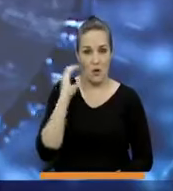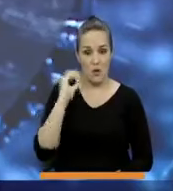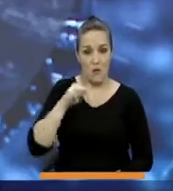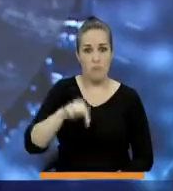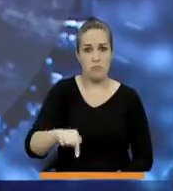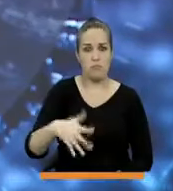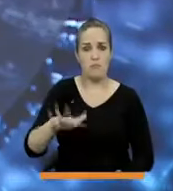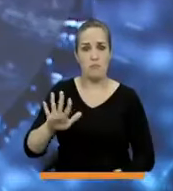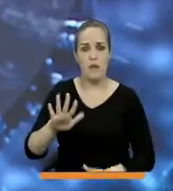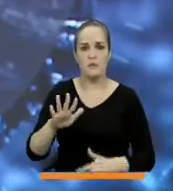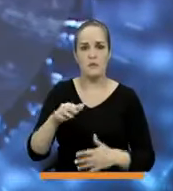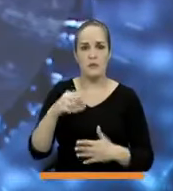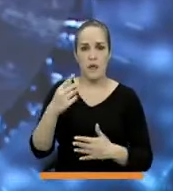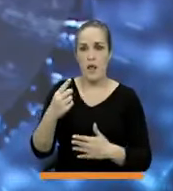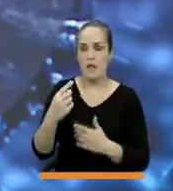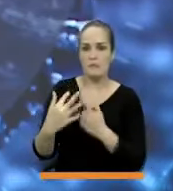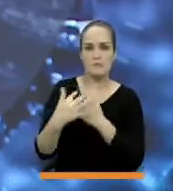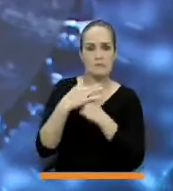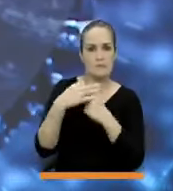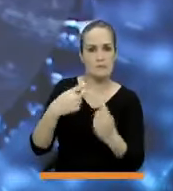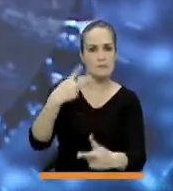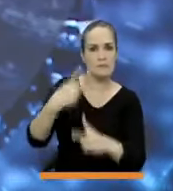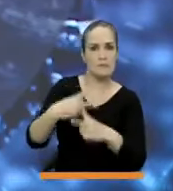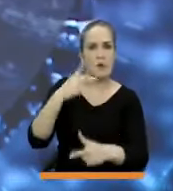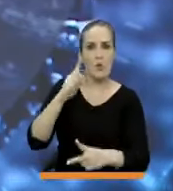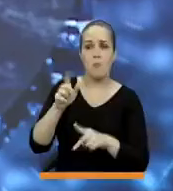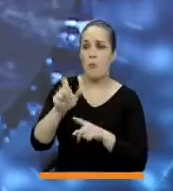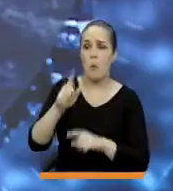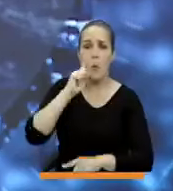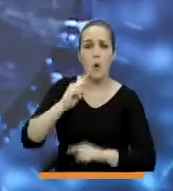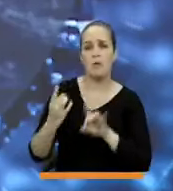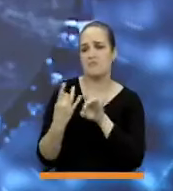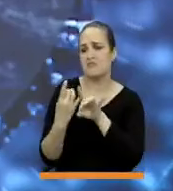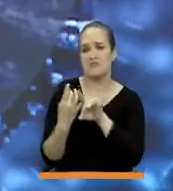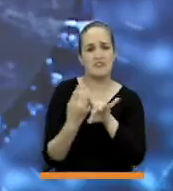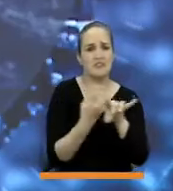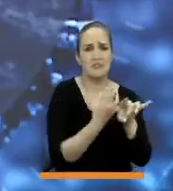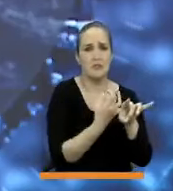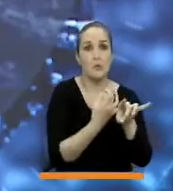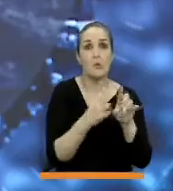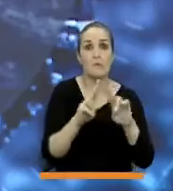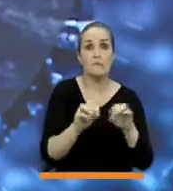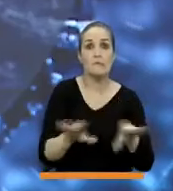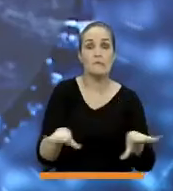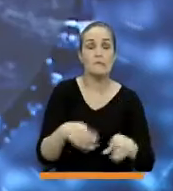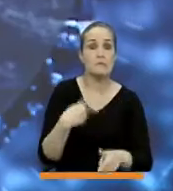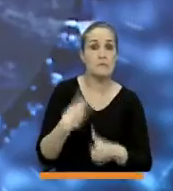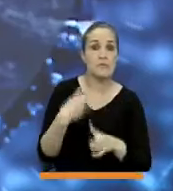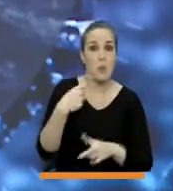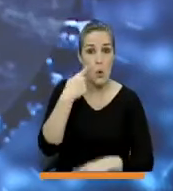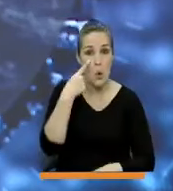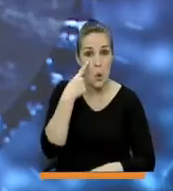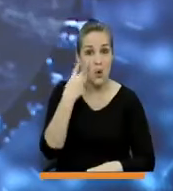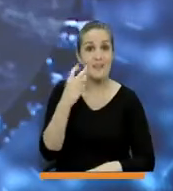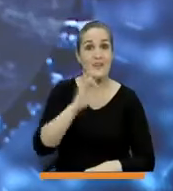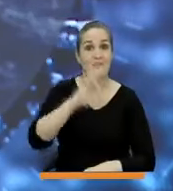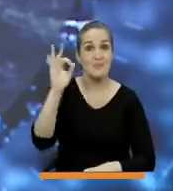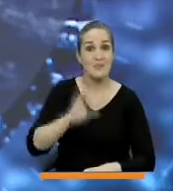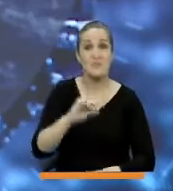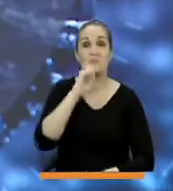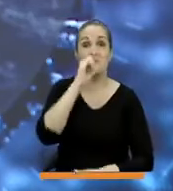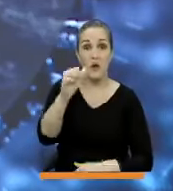continúan expuestos a riesgos al interactuar con desconocidos. Así lo revela una investigación que evidencia una